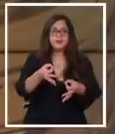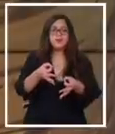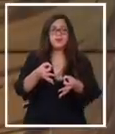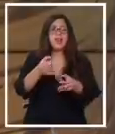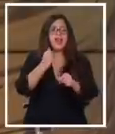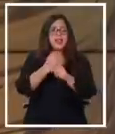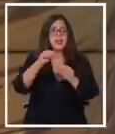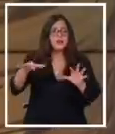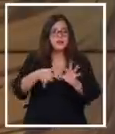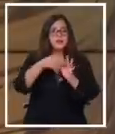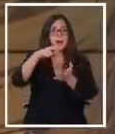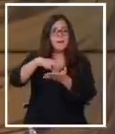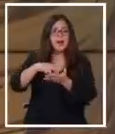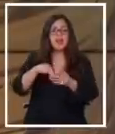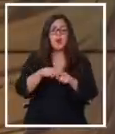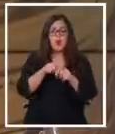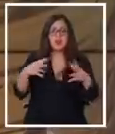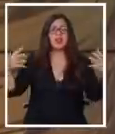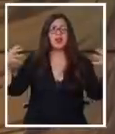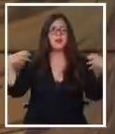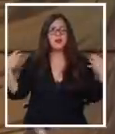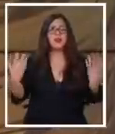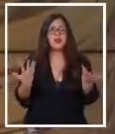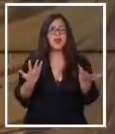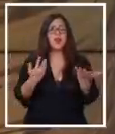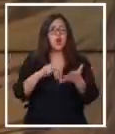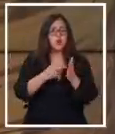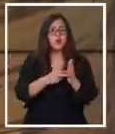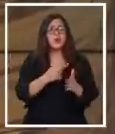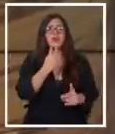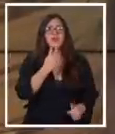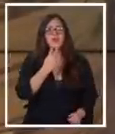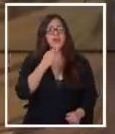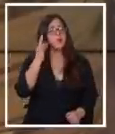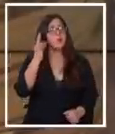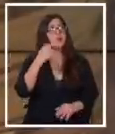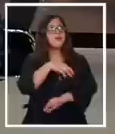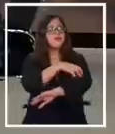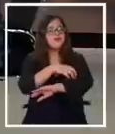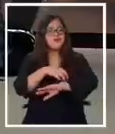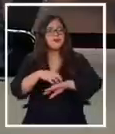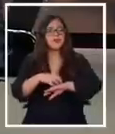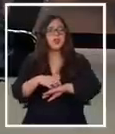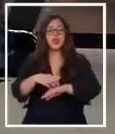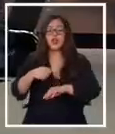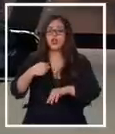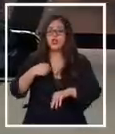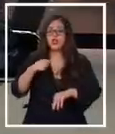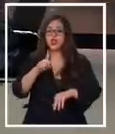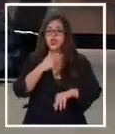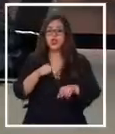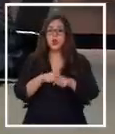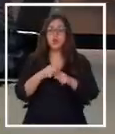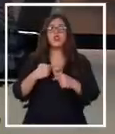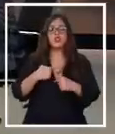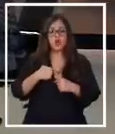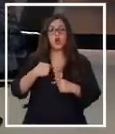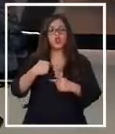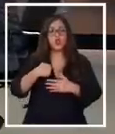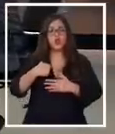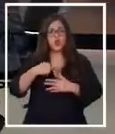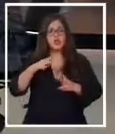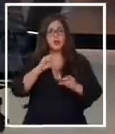poder hacerse cargo de ese drama que viven miles de mujeres a lo largo y ancho de chile respecto yo no quiero concentrar en mi persona el